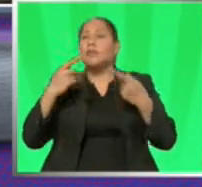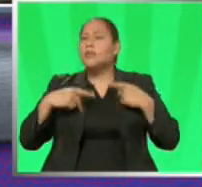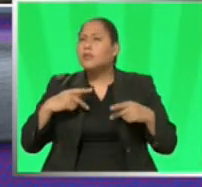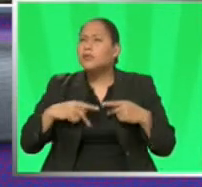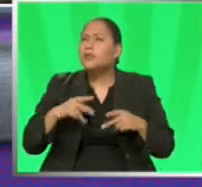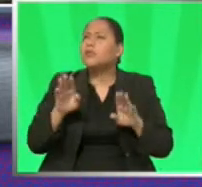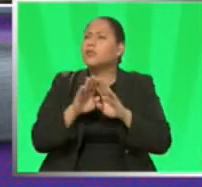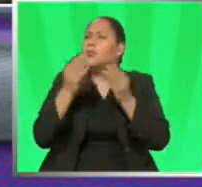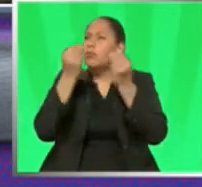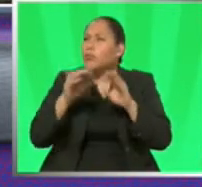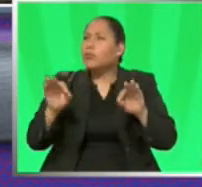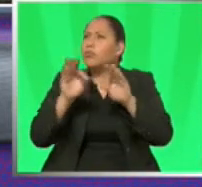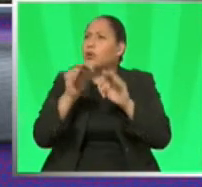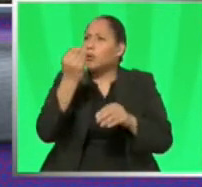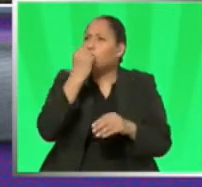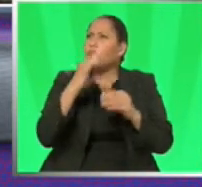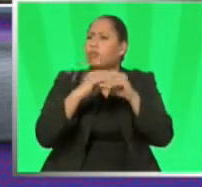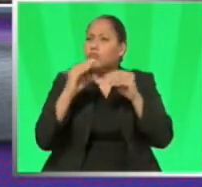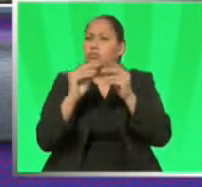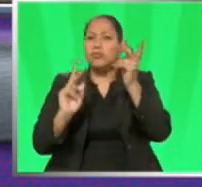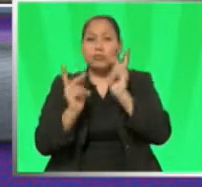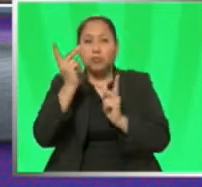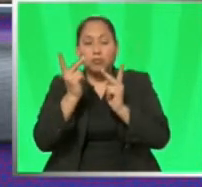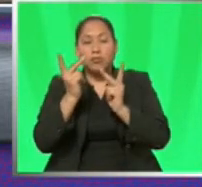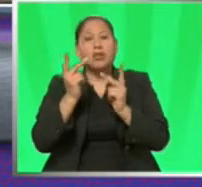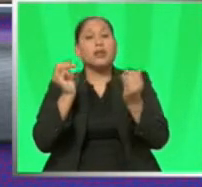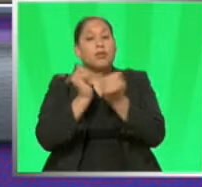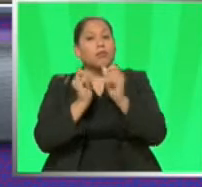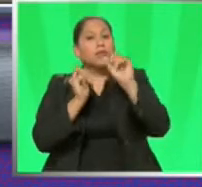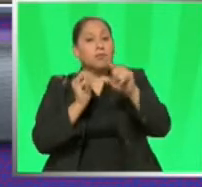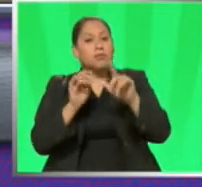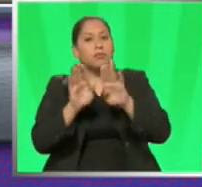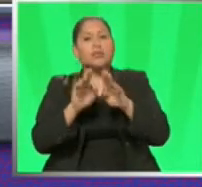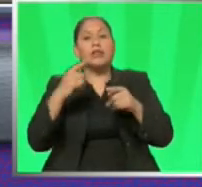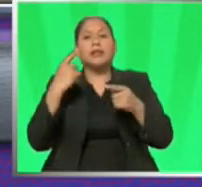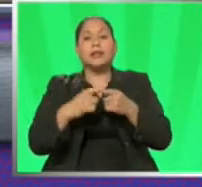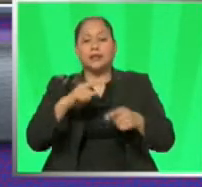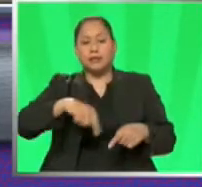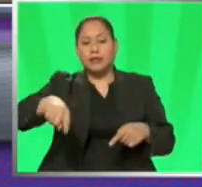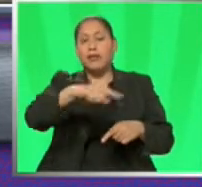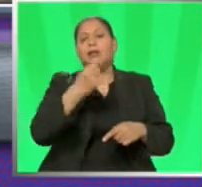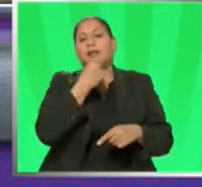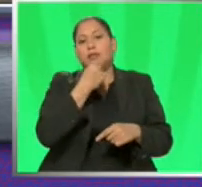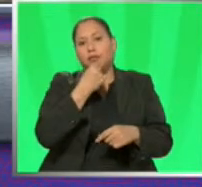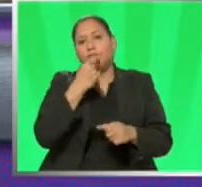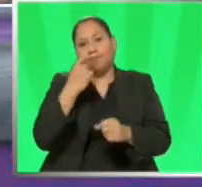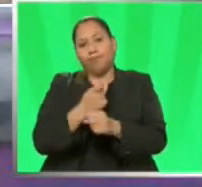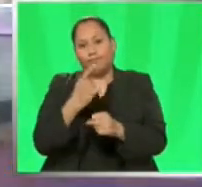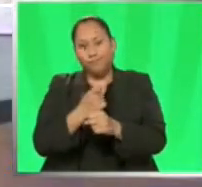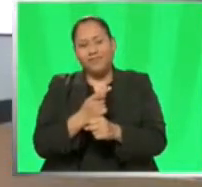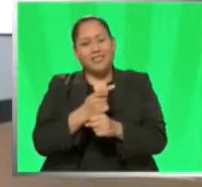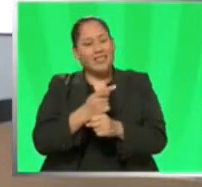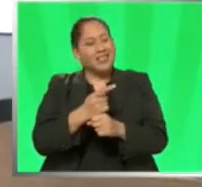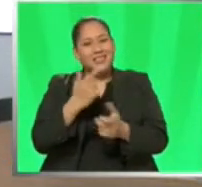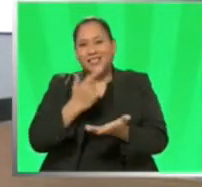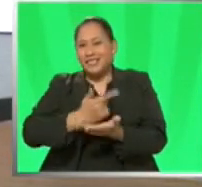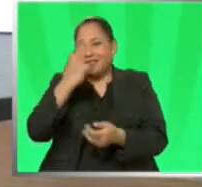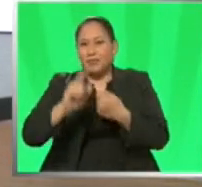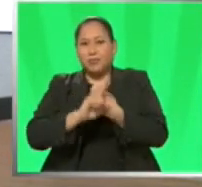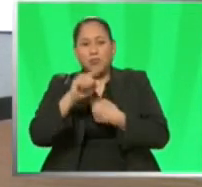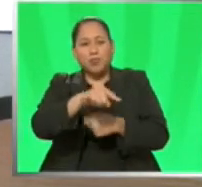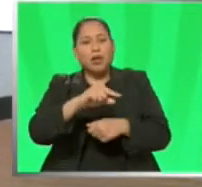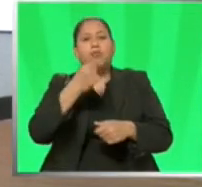sobre lo importante que es comer frutas y verduras y específicamente entre la población infantil, porque tenemos una situación muy grave